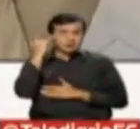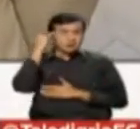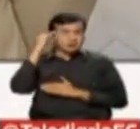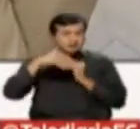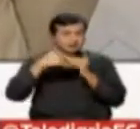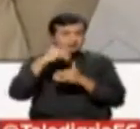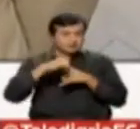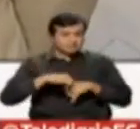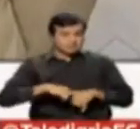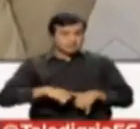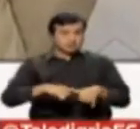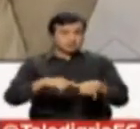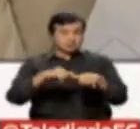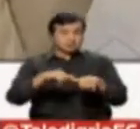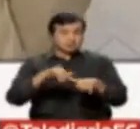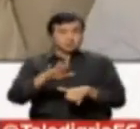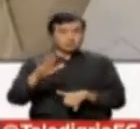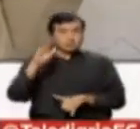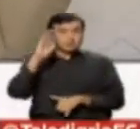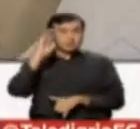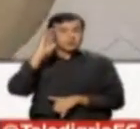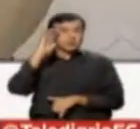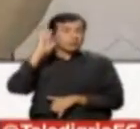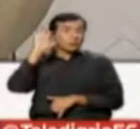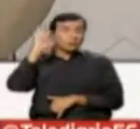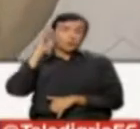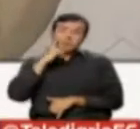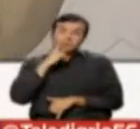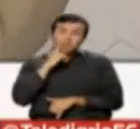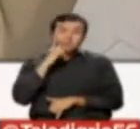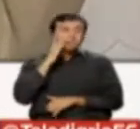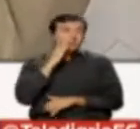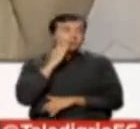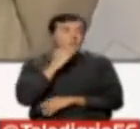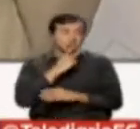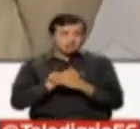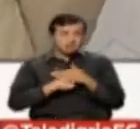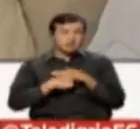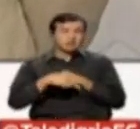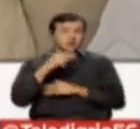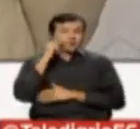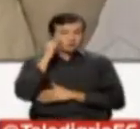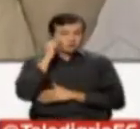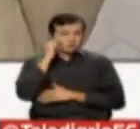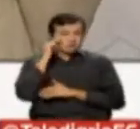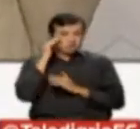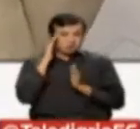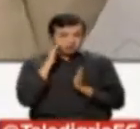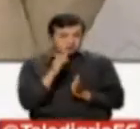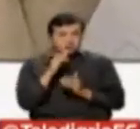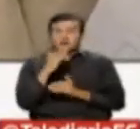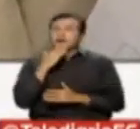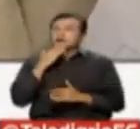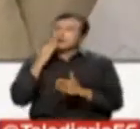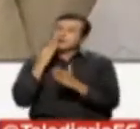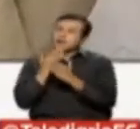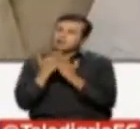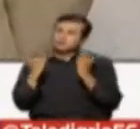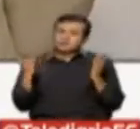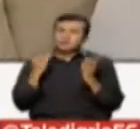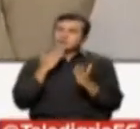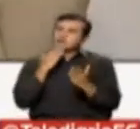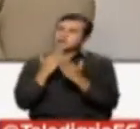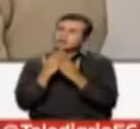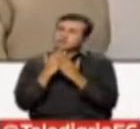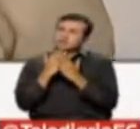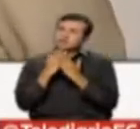como esa preocupación que tiene cualquier padre que tiene un hijo con síndrome de dawn muchas gracias por esta oportunidad